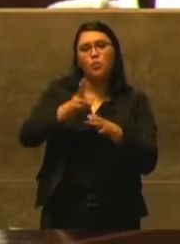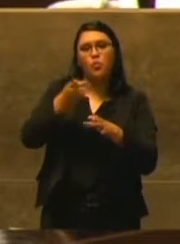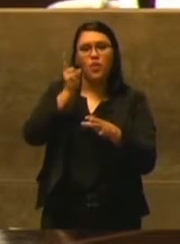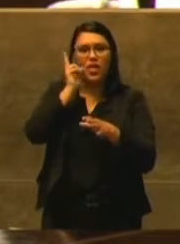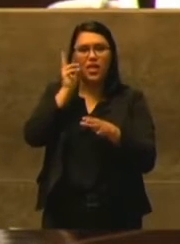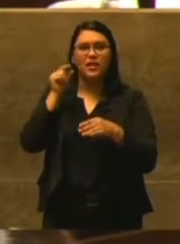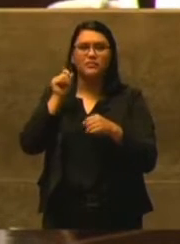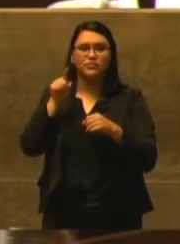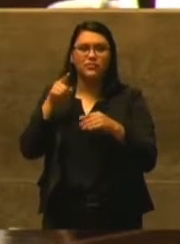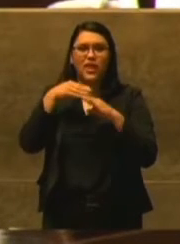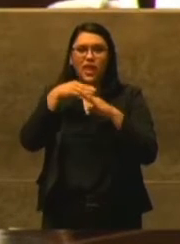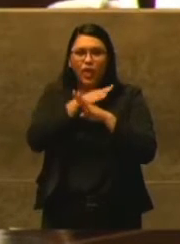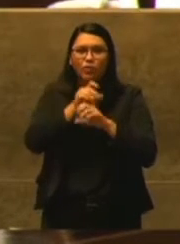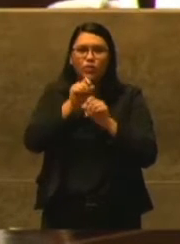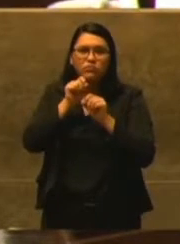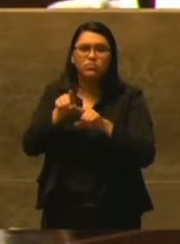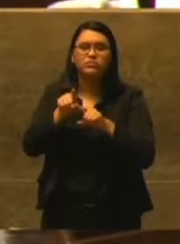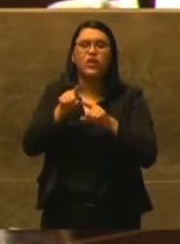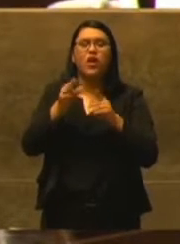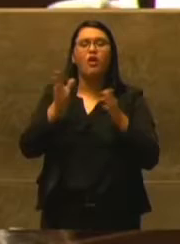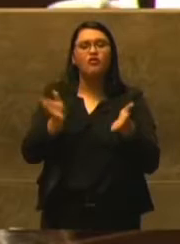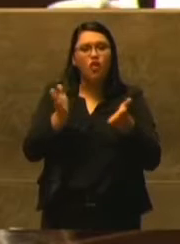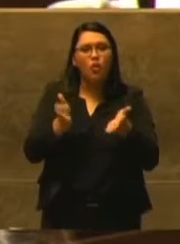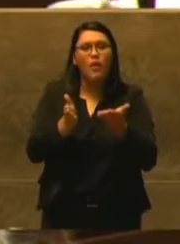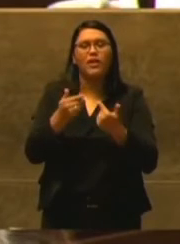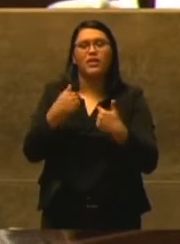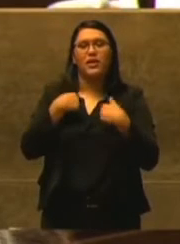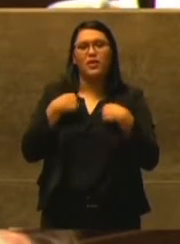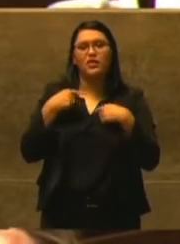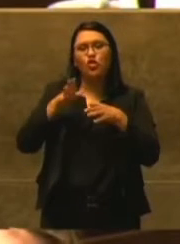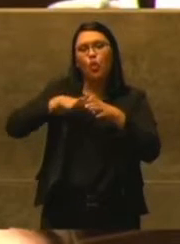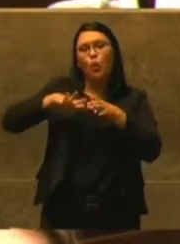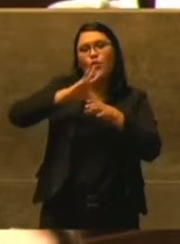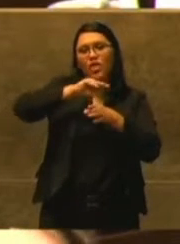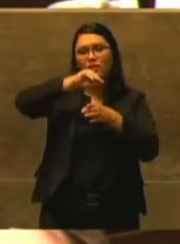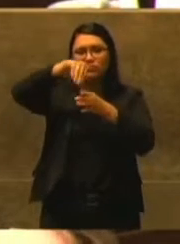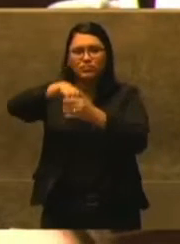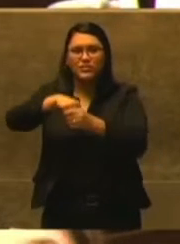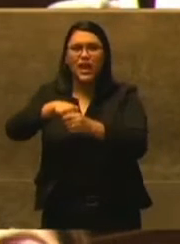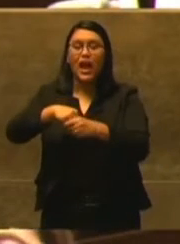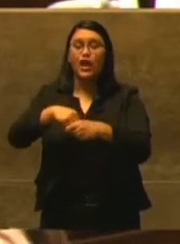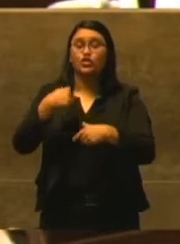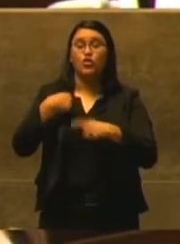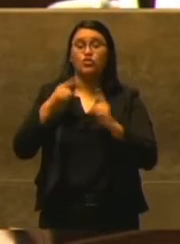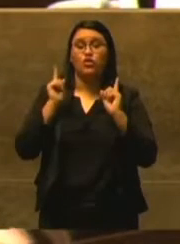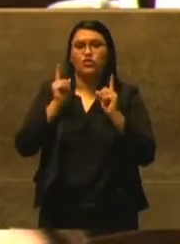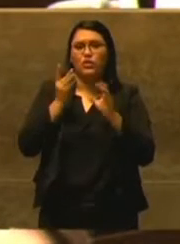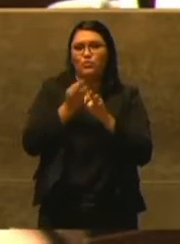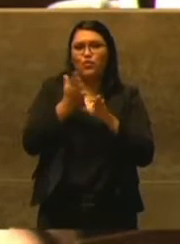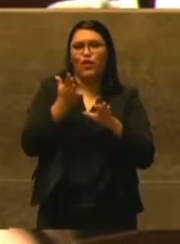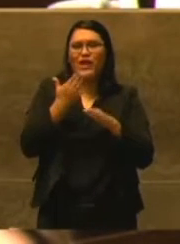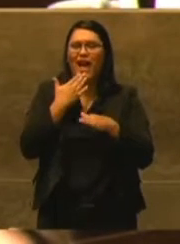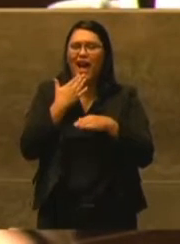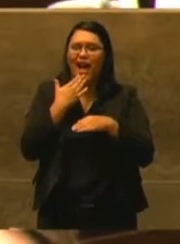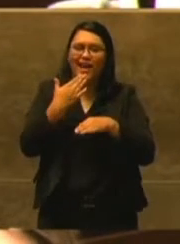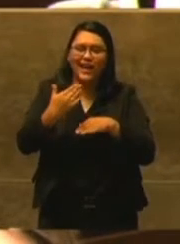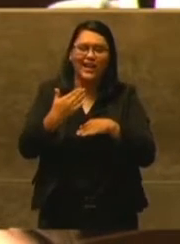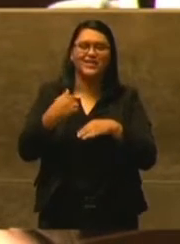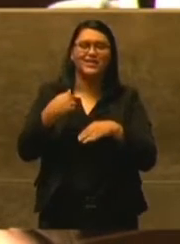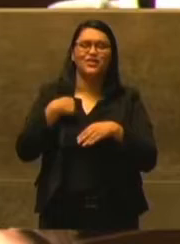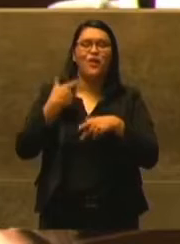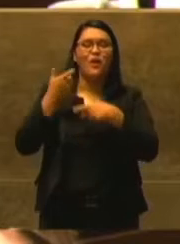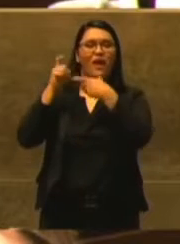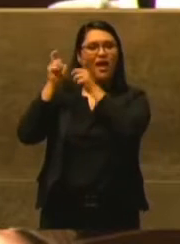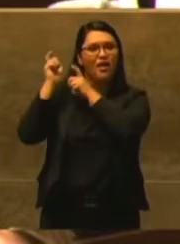alfabetización, ser parte de esta hermosa comunidad, gracias a esta profesión que me da la posibilidad de poder realizar